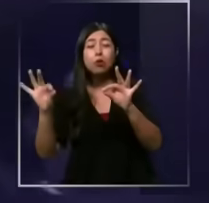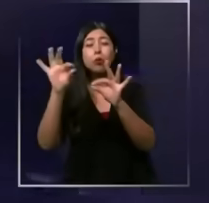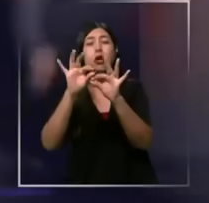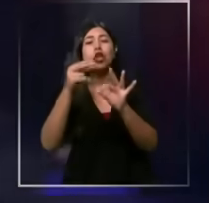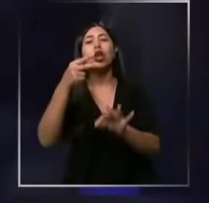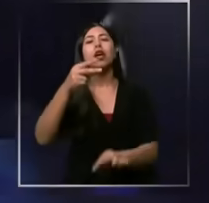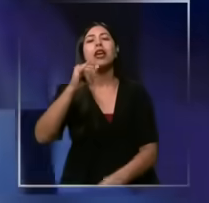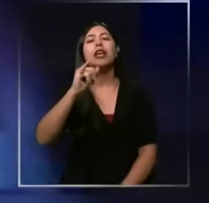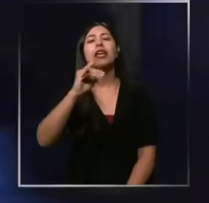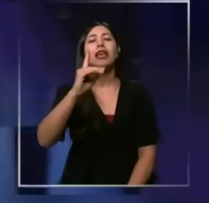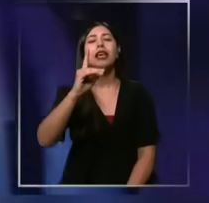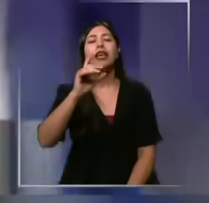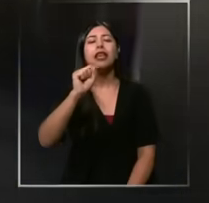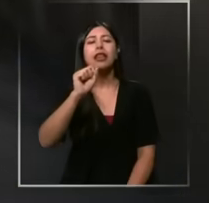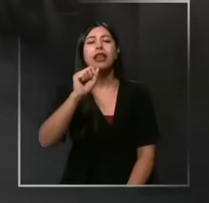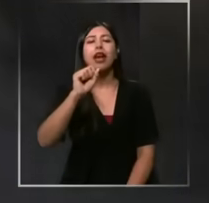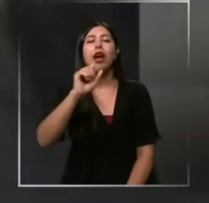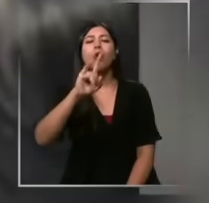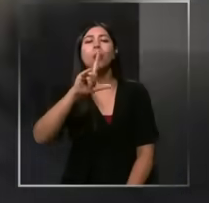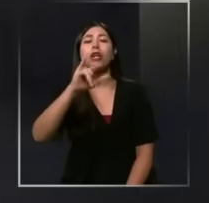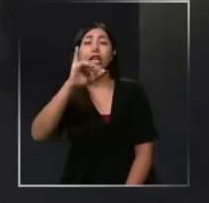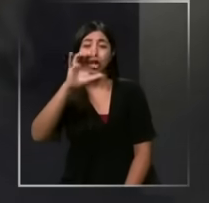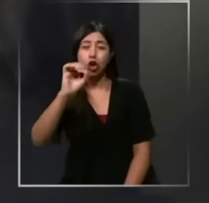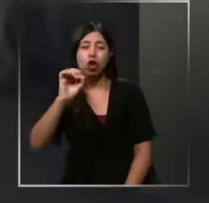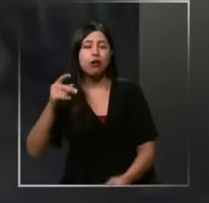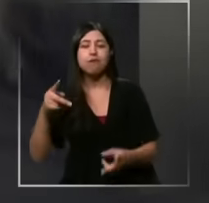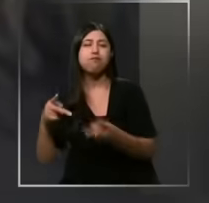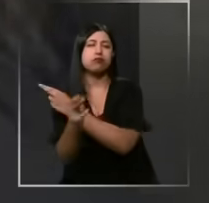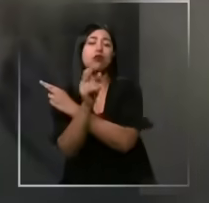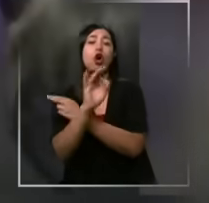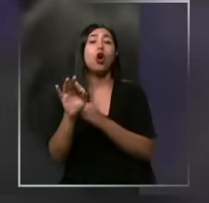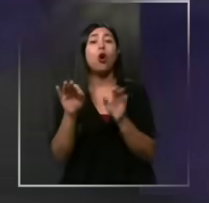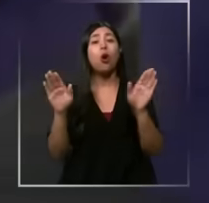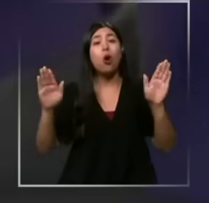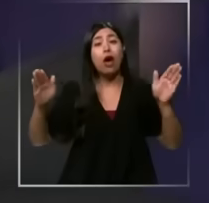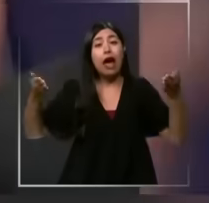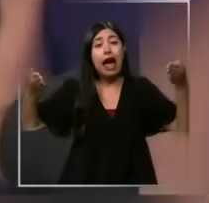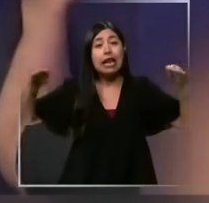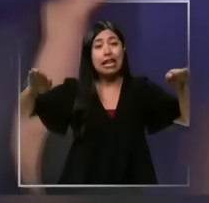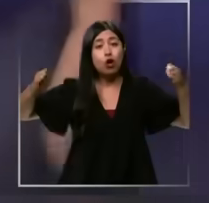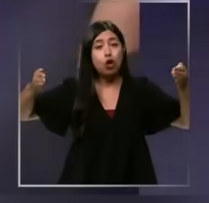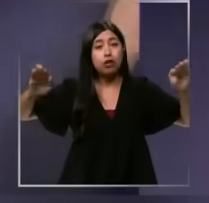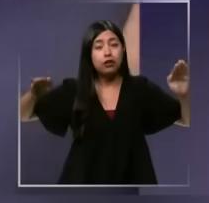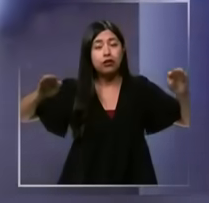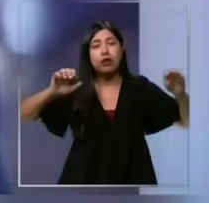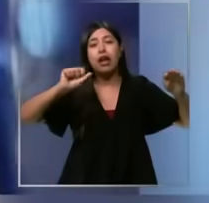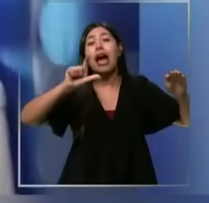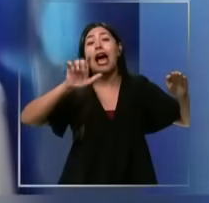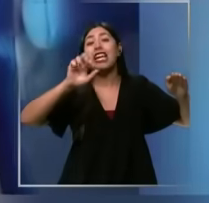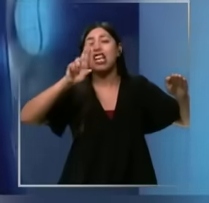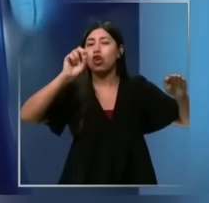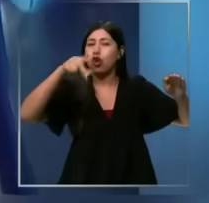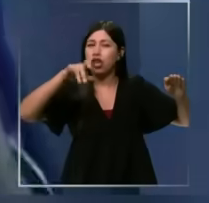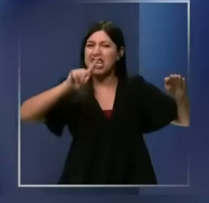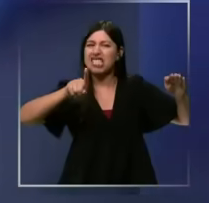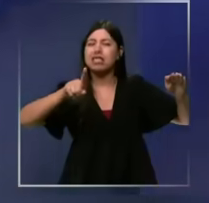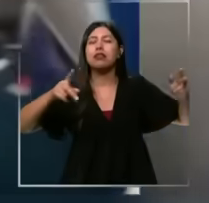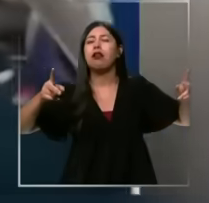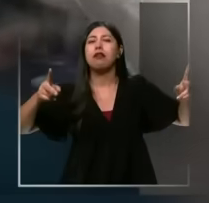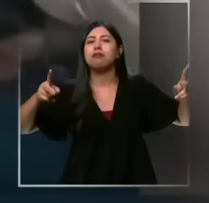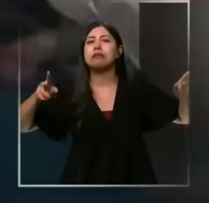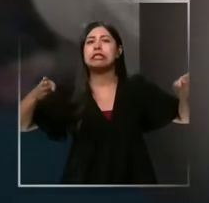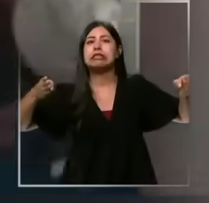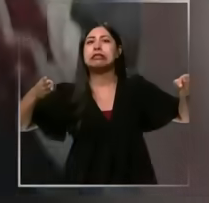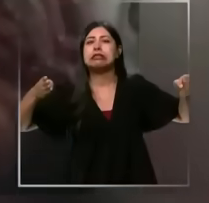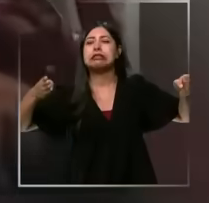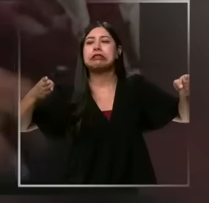que no haya funcionado, los alerones, por ejemplo, que se hayan quedado pegados, por ejemplo, y entonces eso hace que, por breve